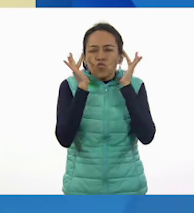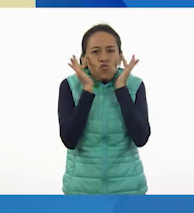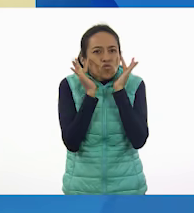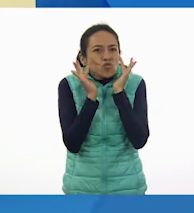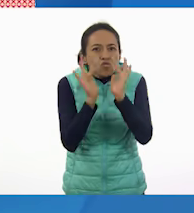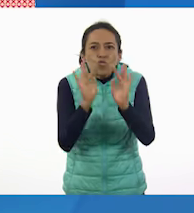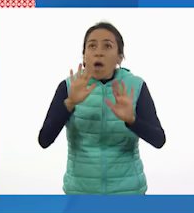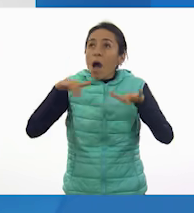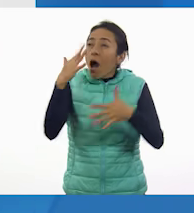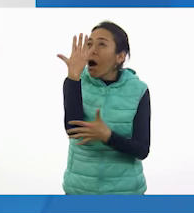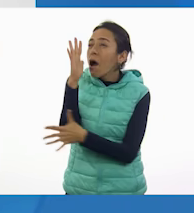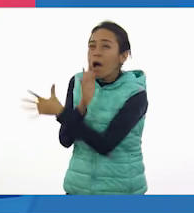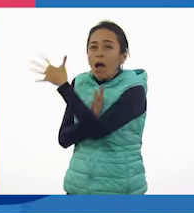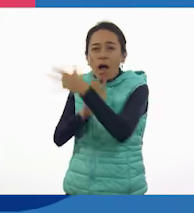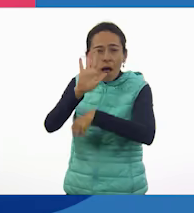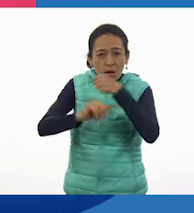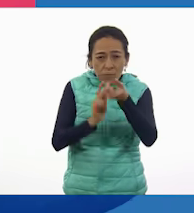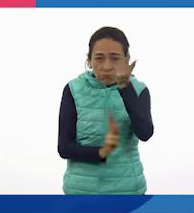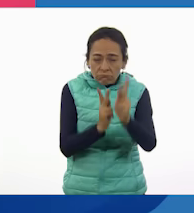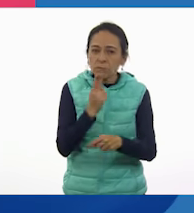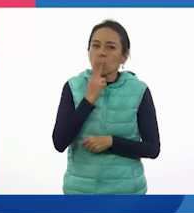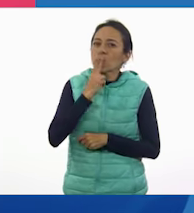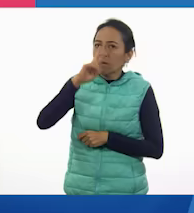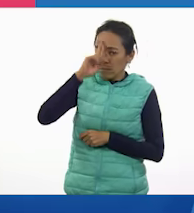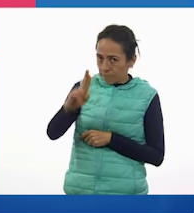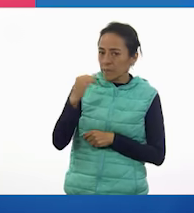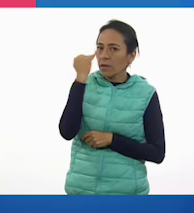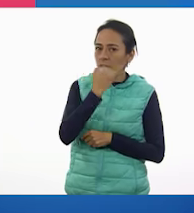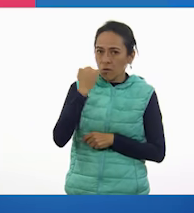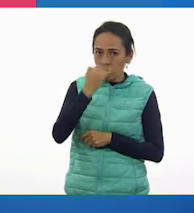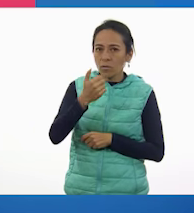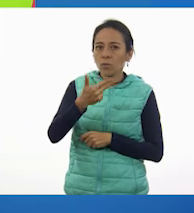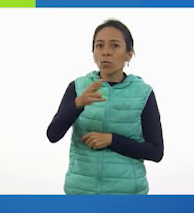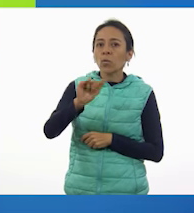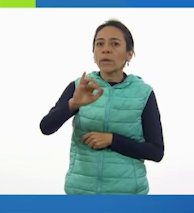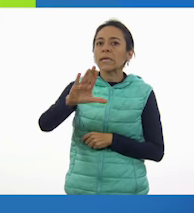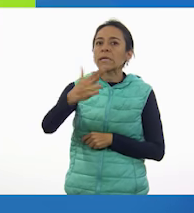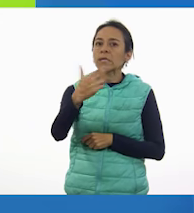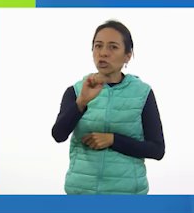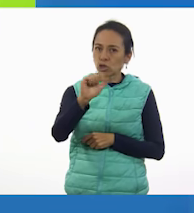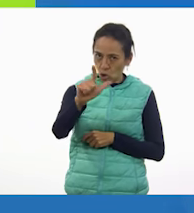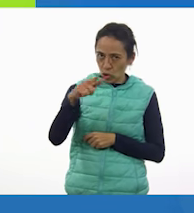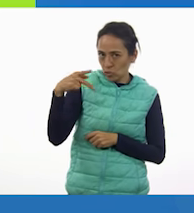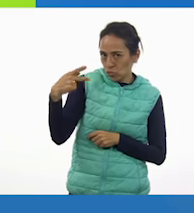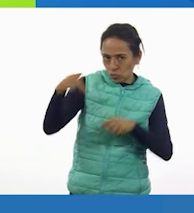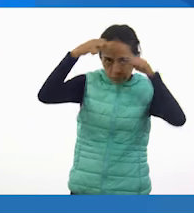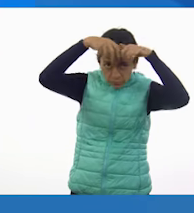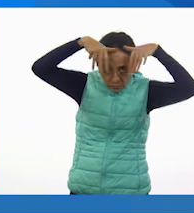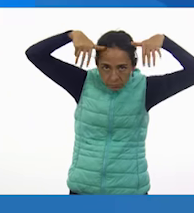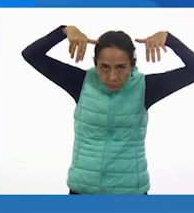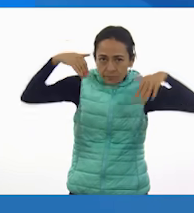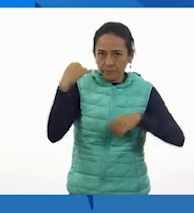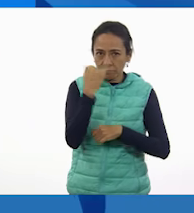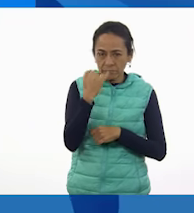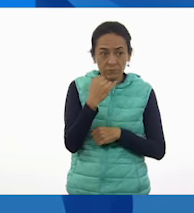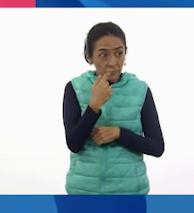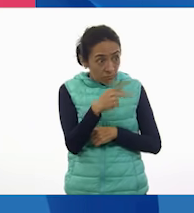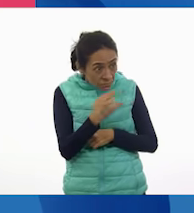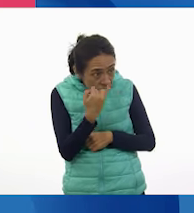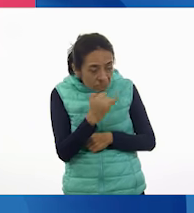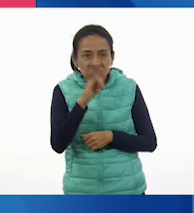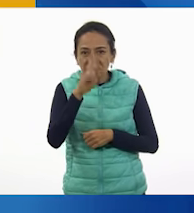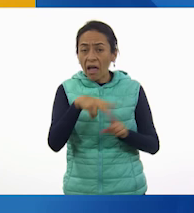natural y hablamos huichol. ¿Tienen su propia lengua? Y no solo los huicholes. En el país hay